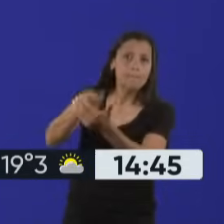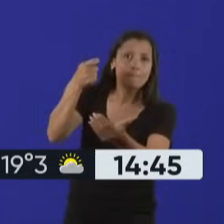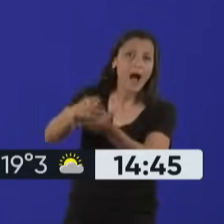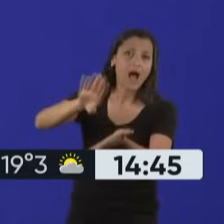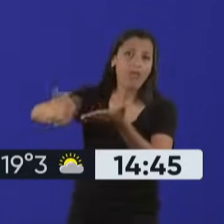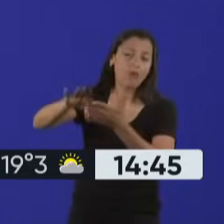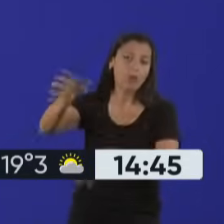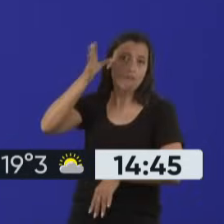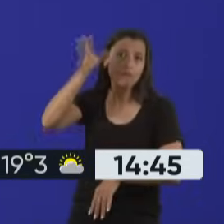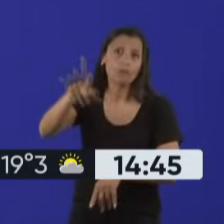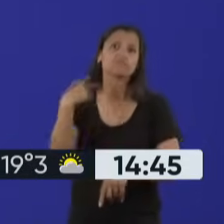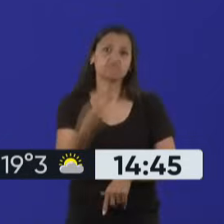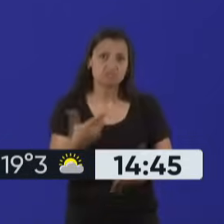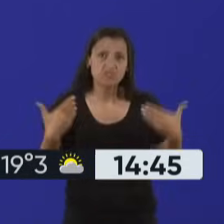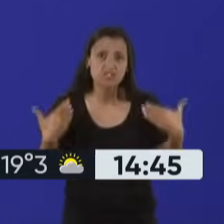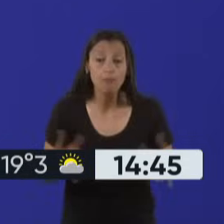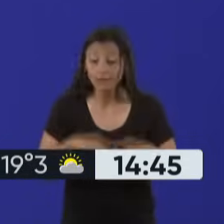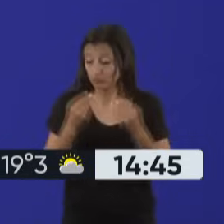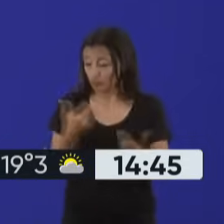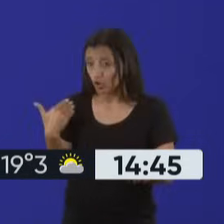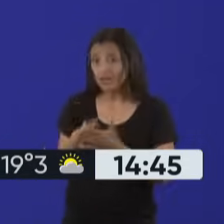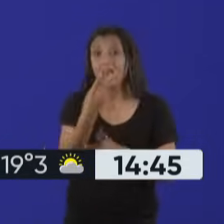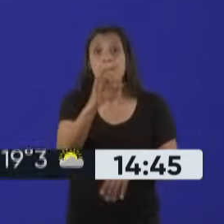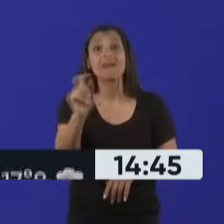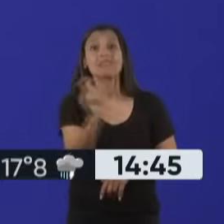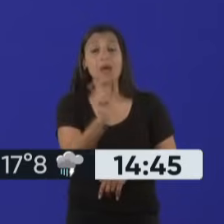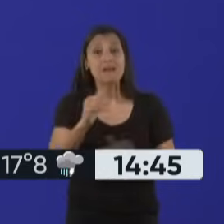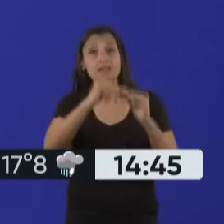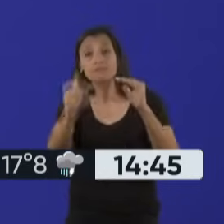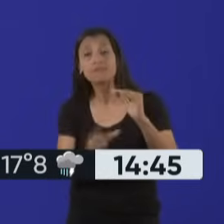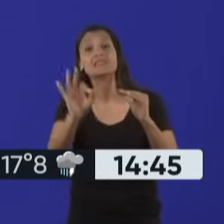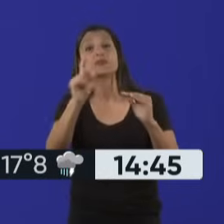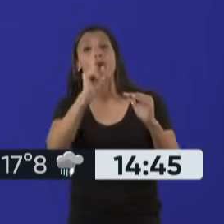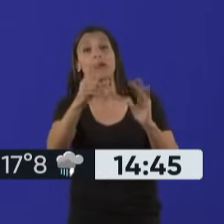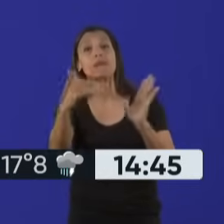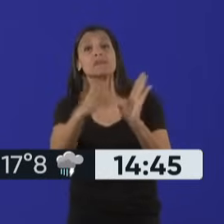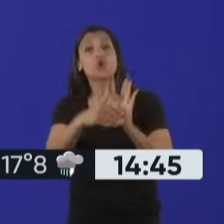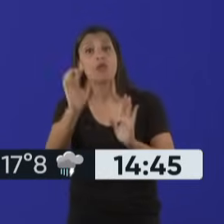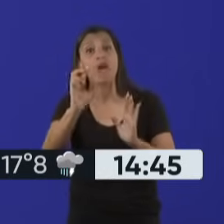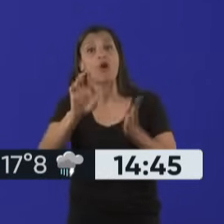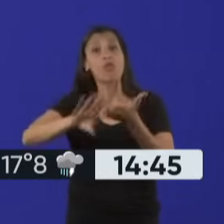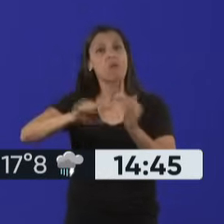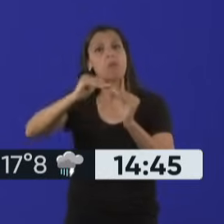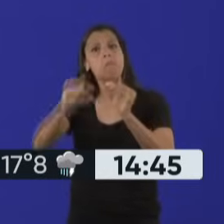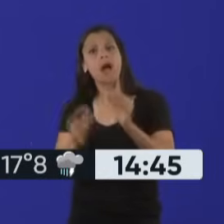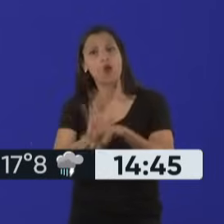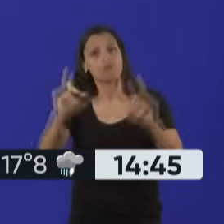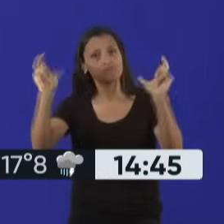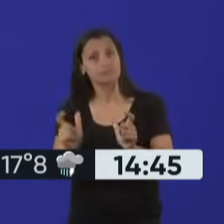deuda, en 20 meses bajamos la deuda a 50.000 millones de dólares. Por eso pasó de niveles